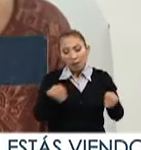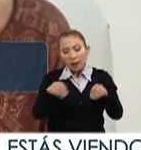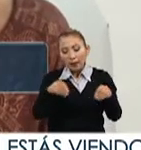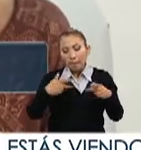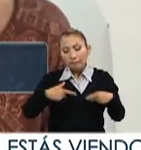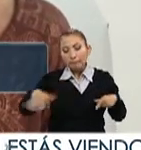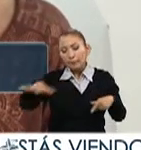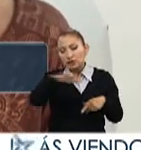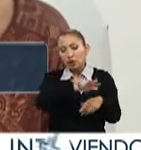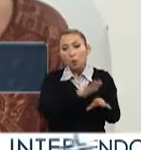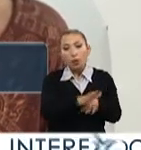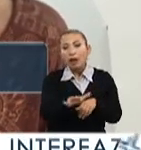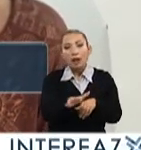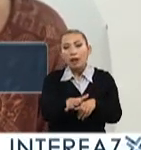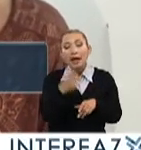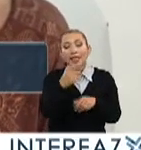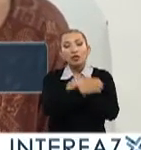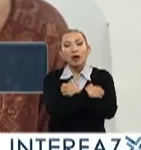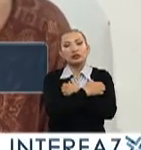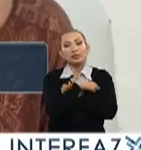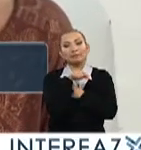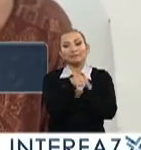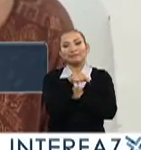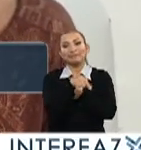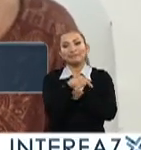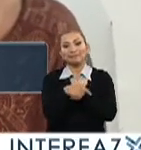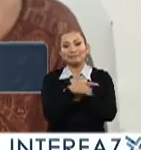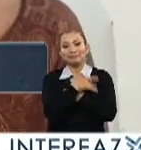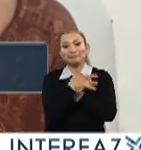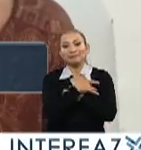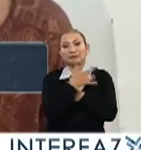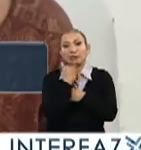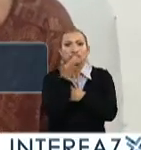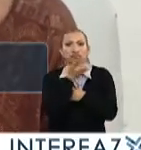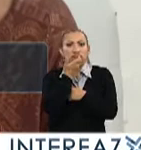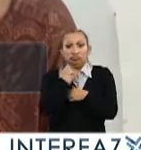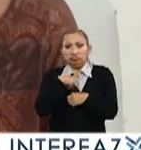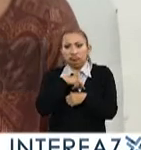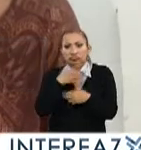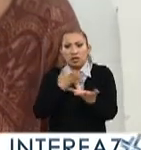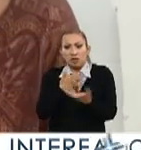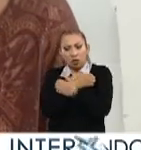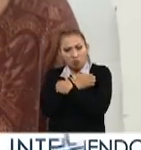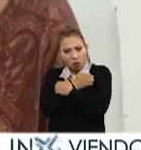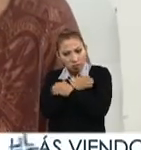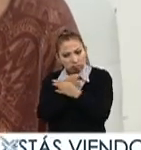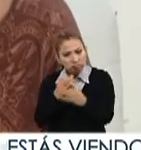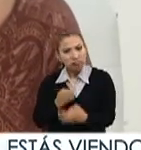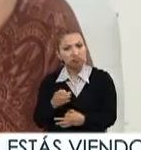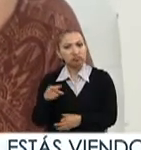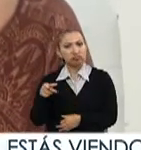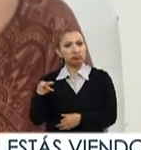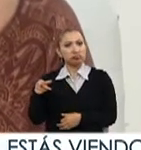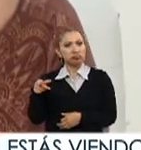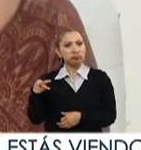a la gente fue la educación, porque estamos acostumbrados a tener una